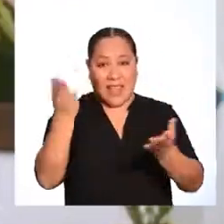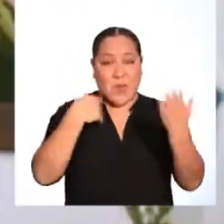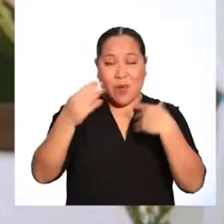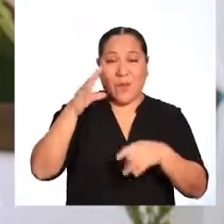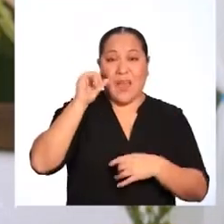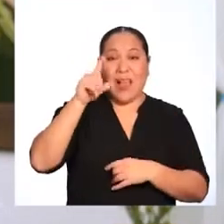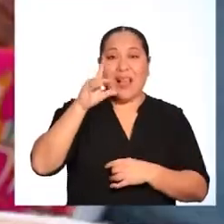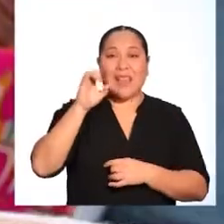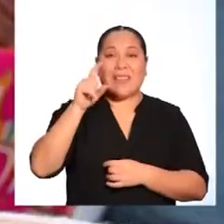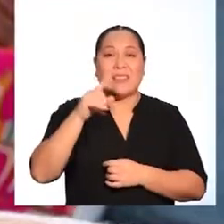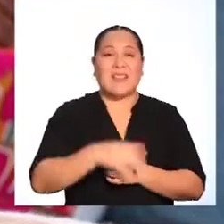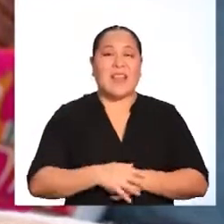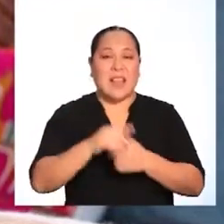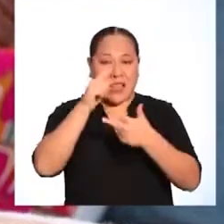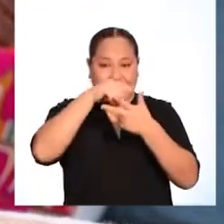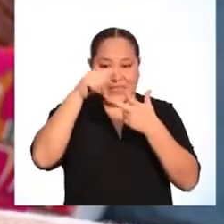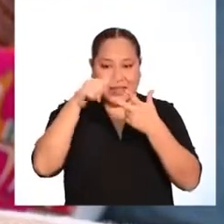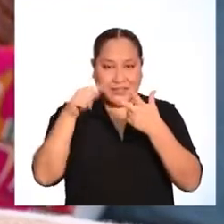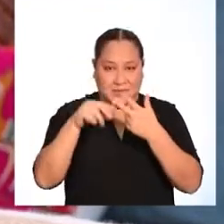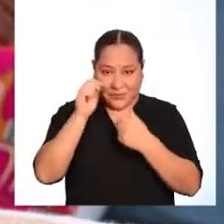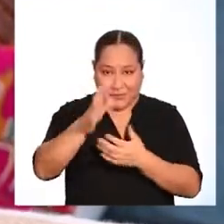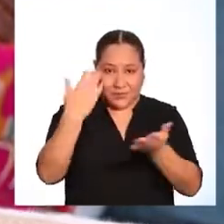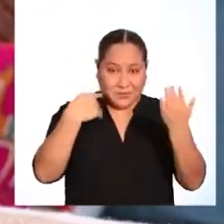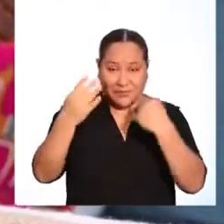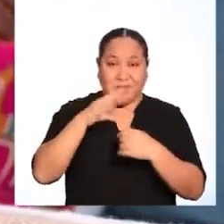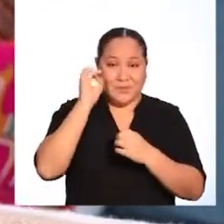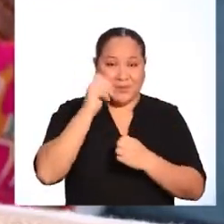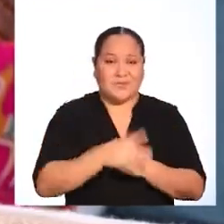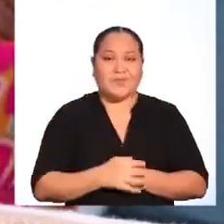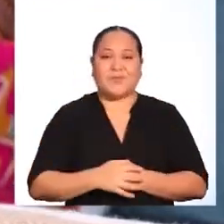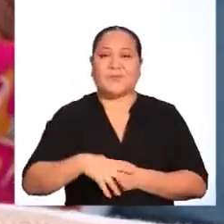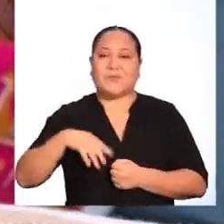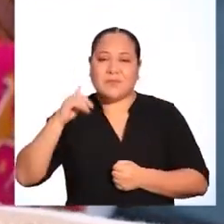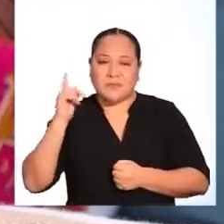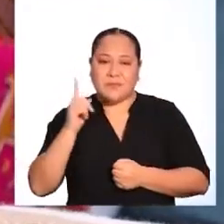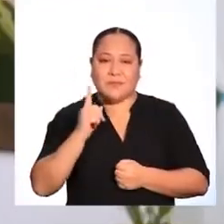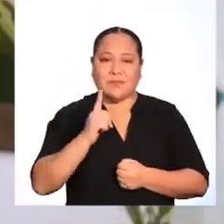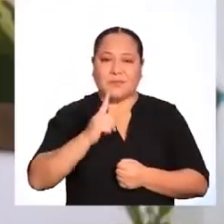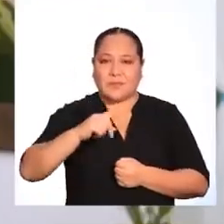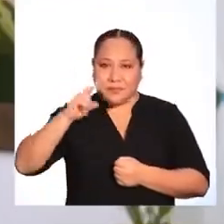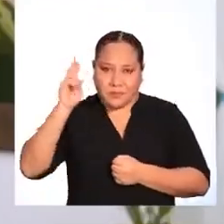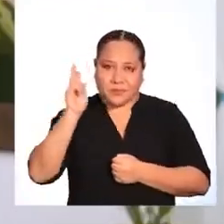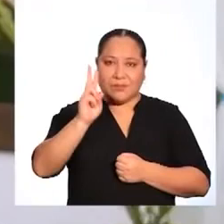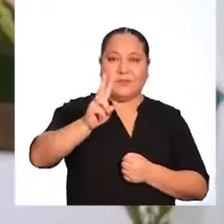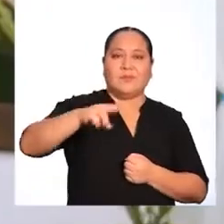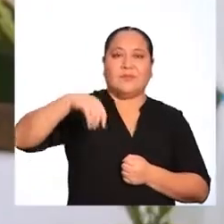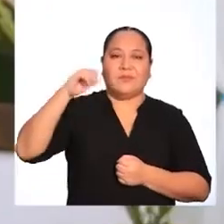ya vimos la anexa a la cuenta de tres vamos a